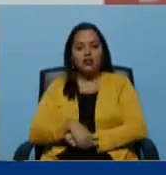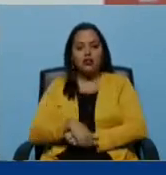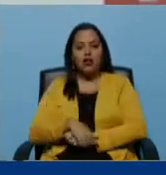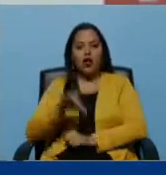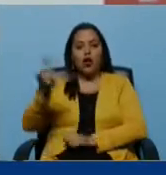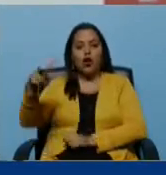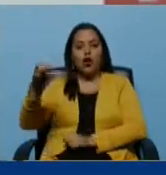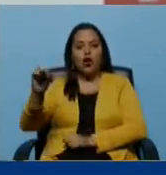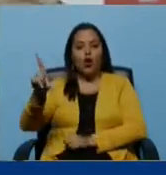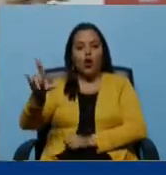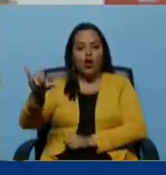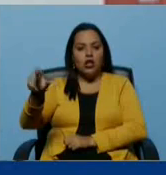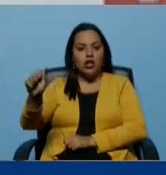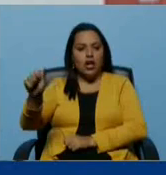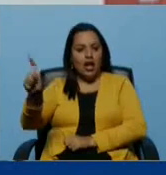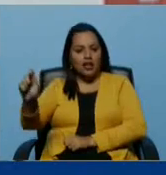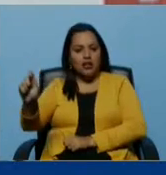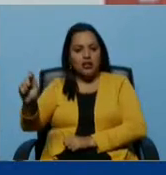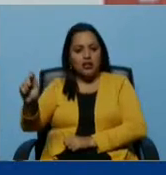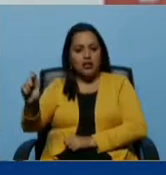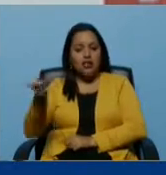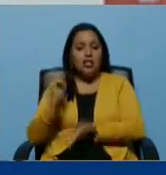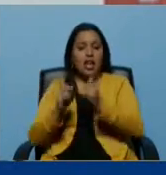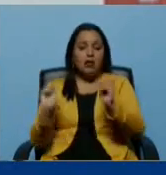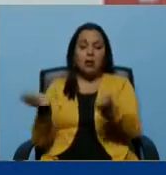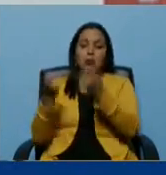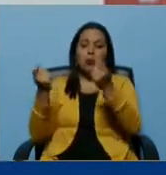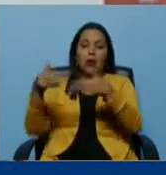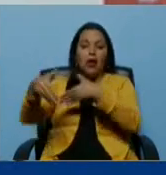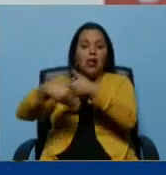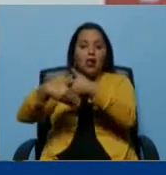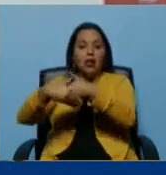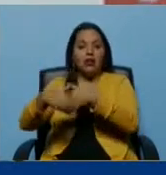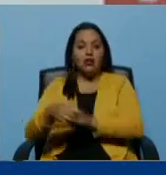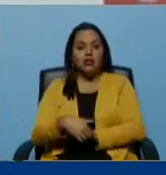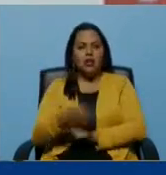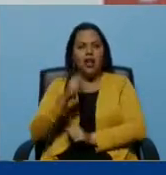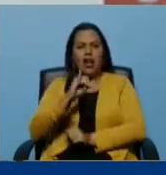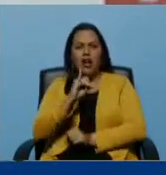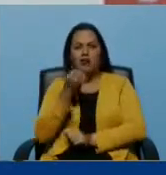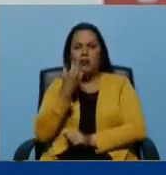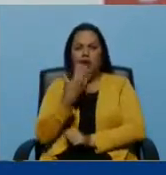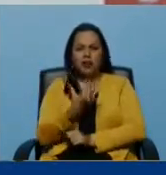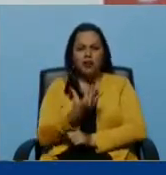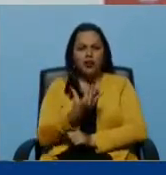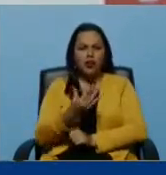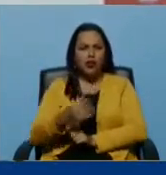liliputenses influencers. Si hubiera unos buenos